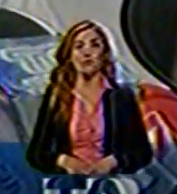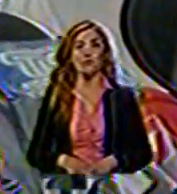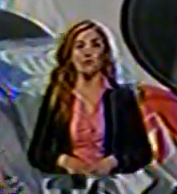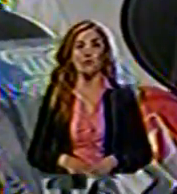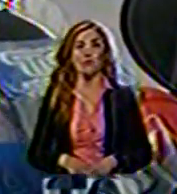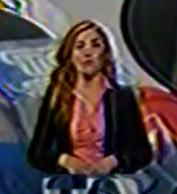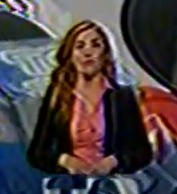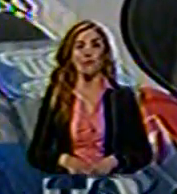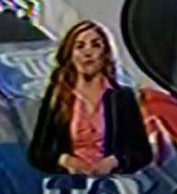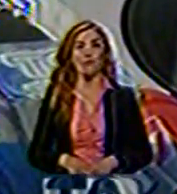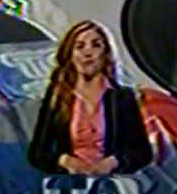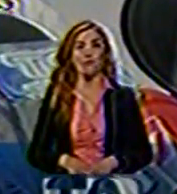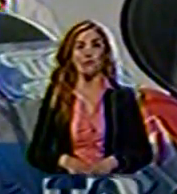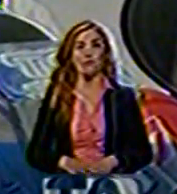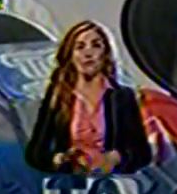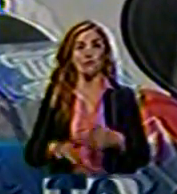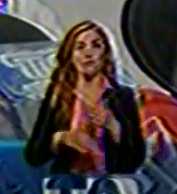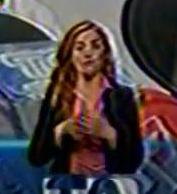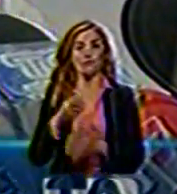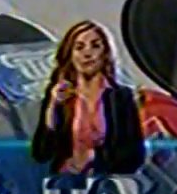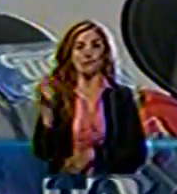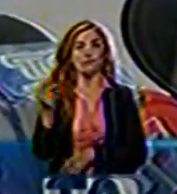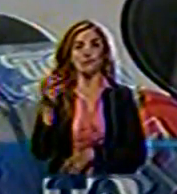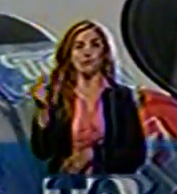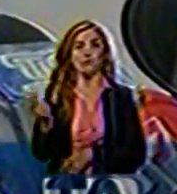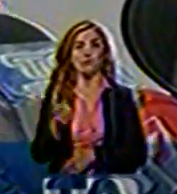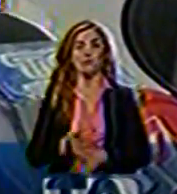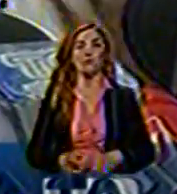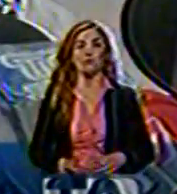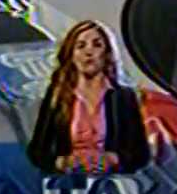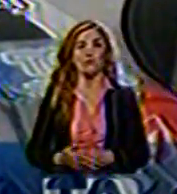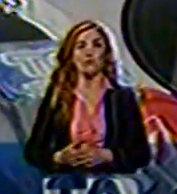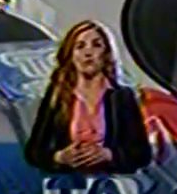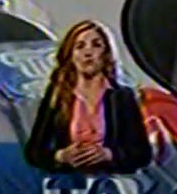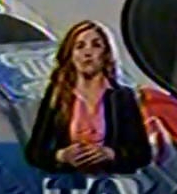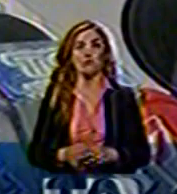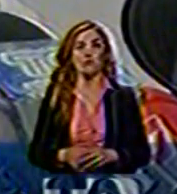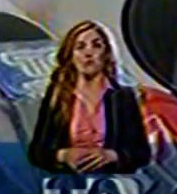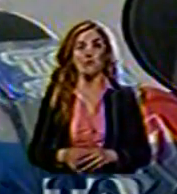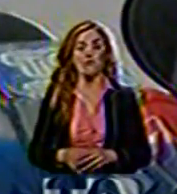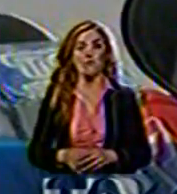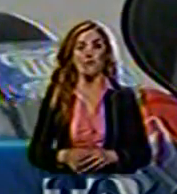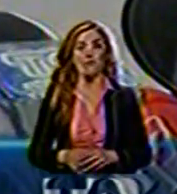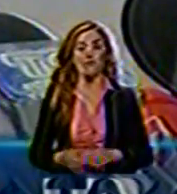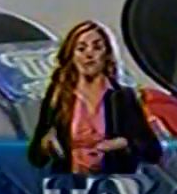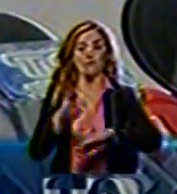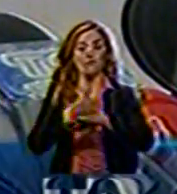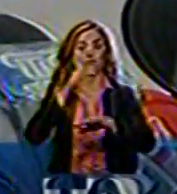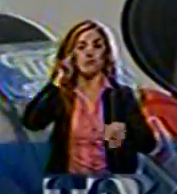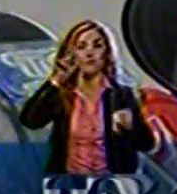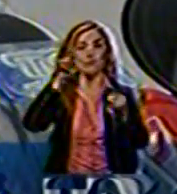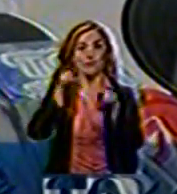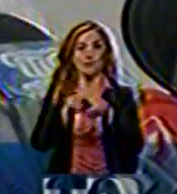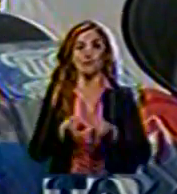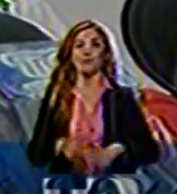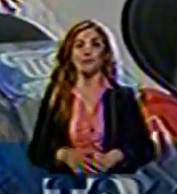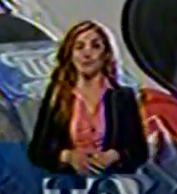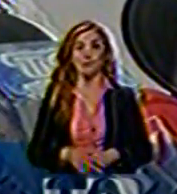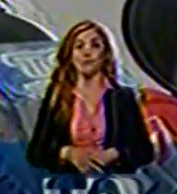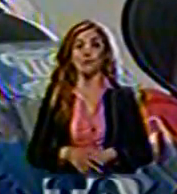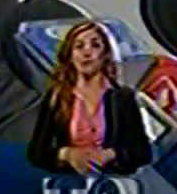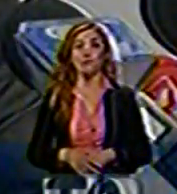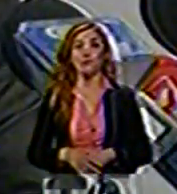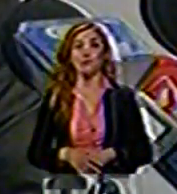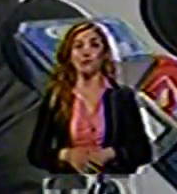con tanta apresuración, mostrar que ya venían acuerdos quizás desde